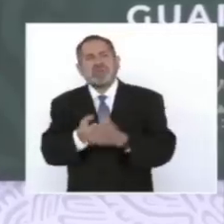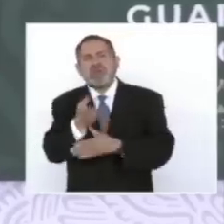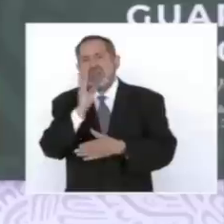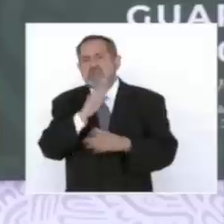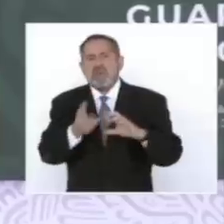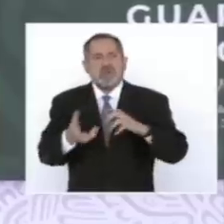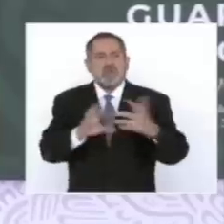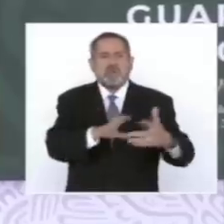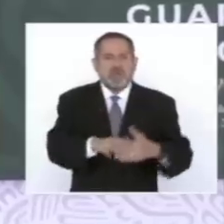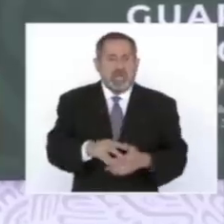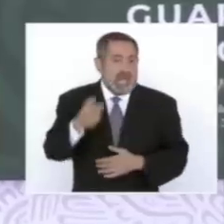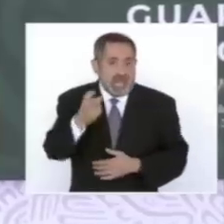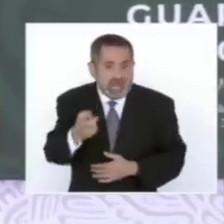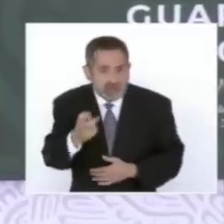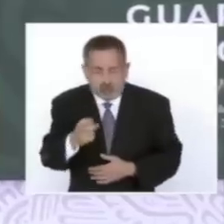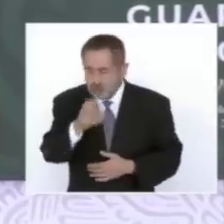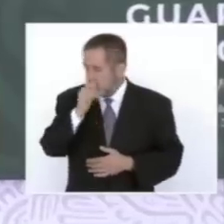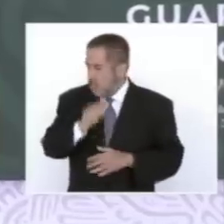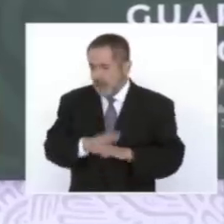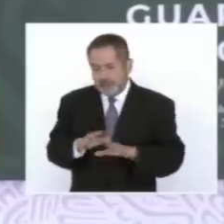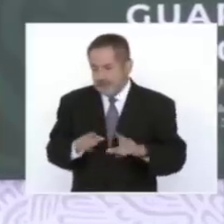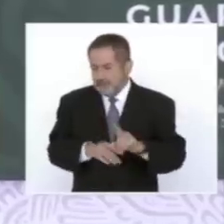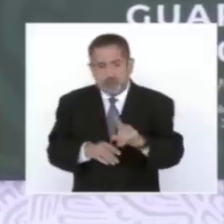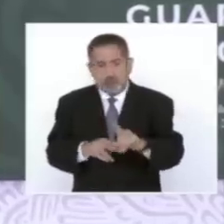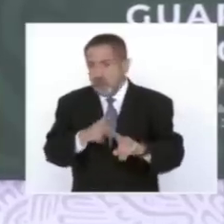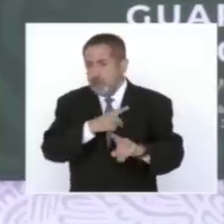Y no podemos ya